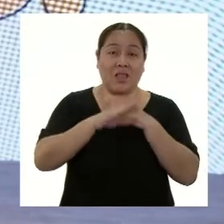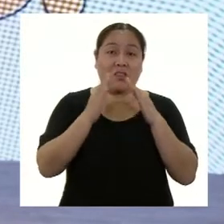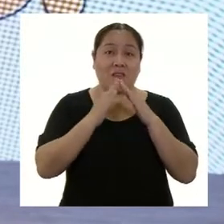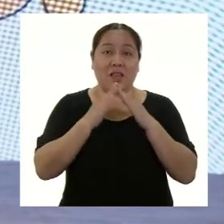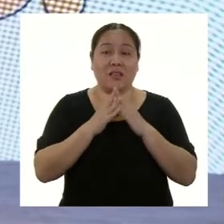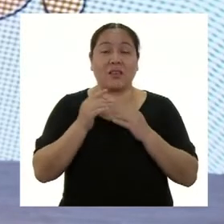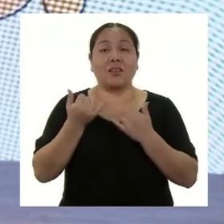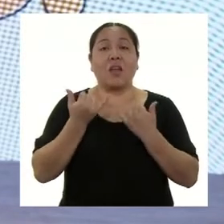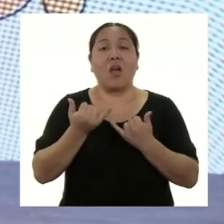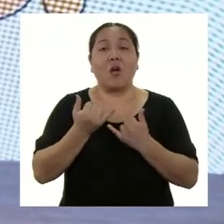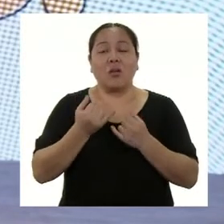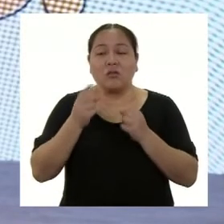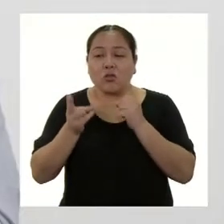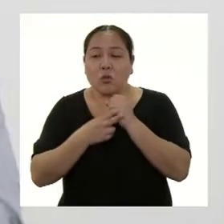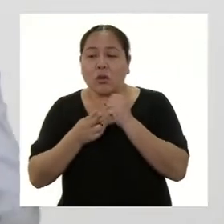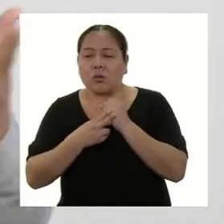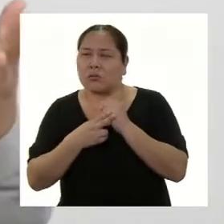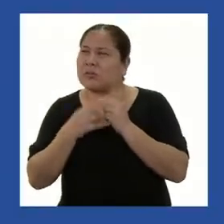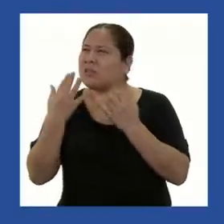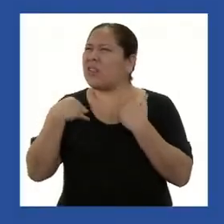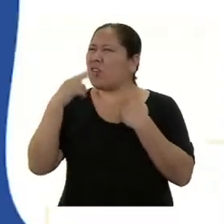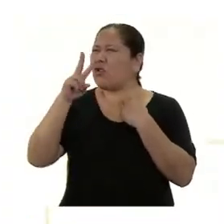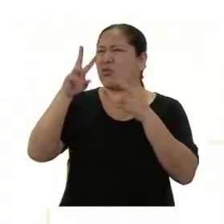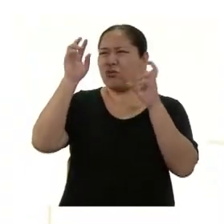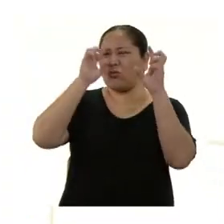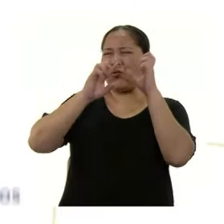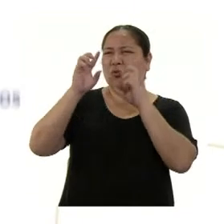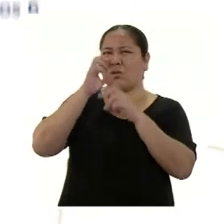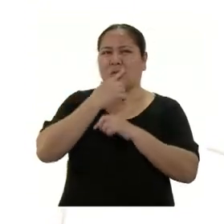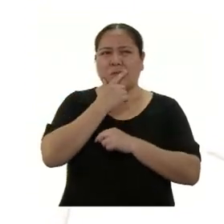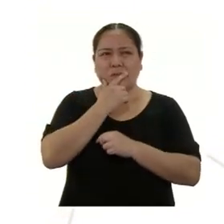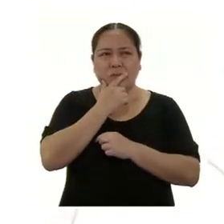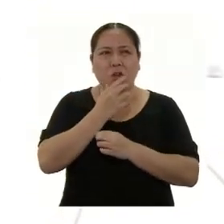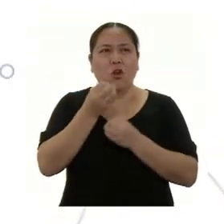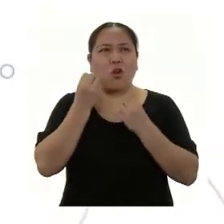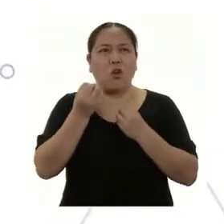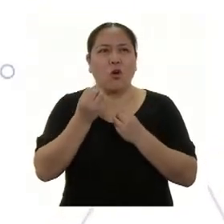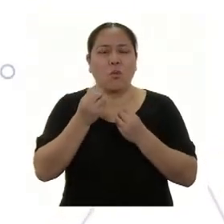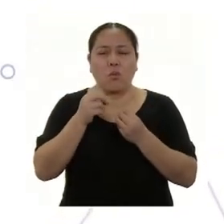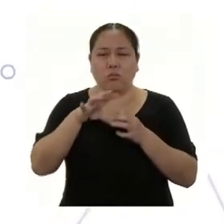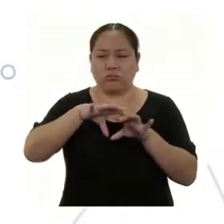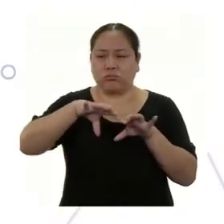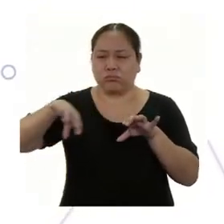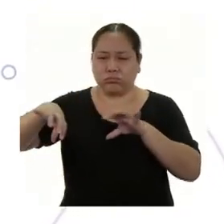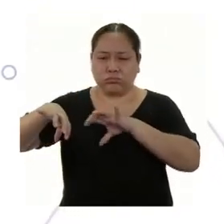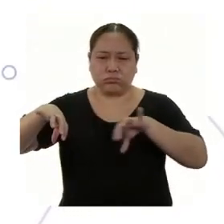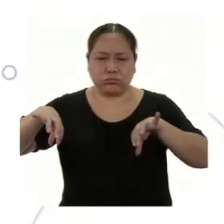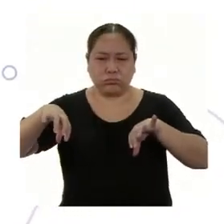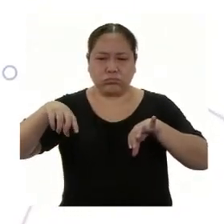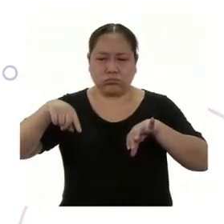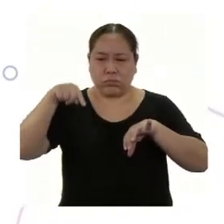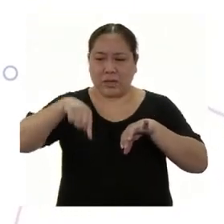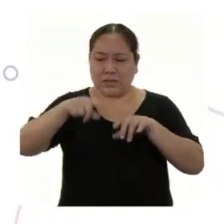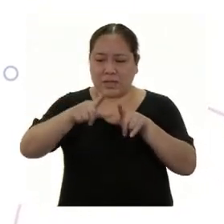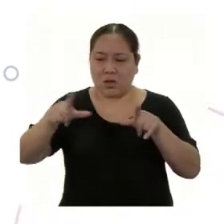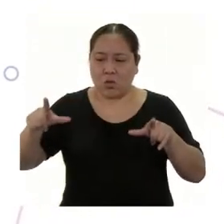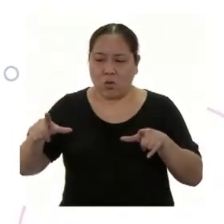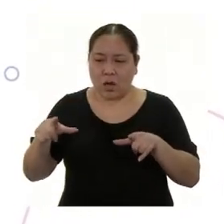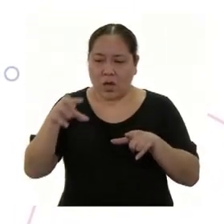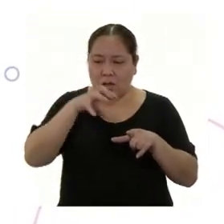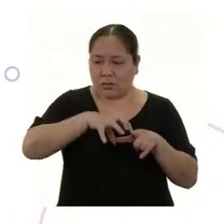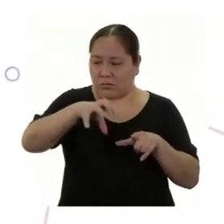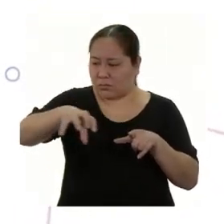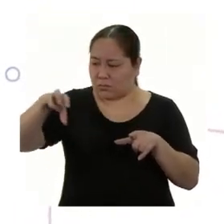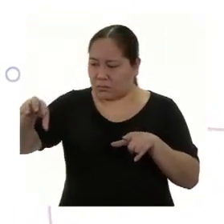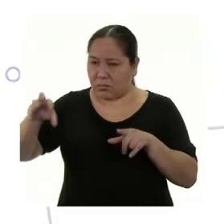comenzado con la obra, pero tengo 2 dudas. ¿Cuáles? Una es cómo distribuir equitativamente el terreno para los 6 vegetales que